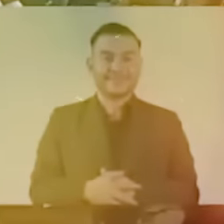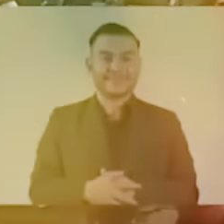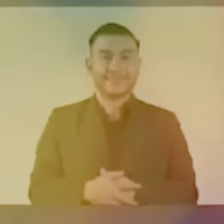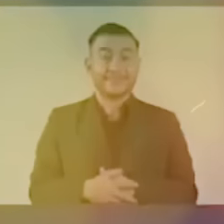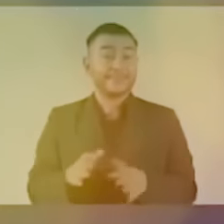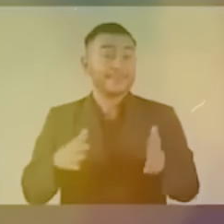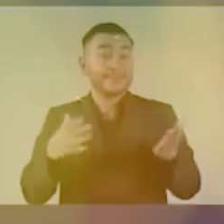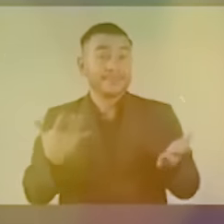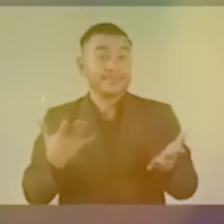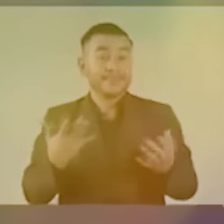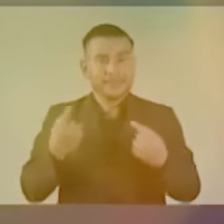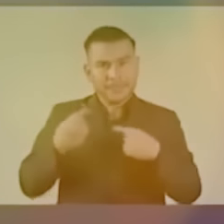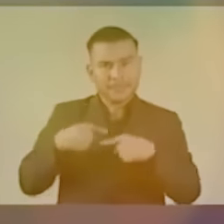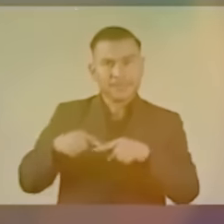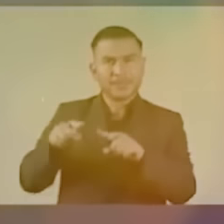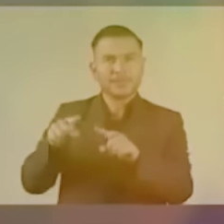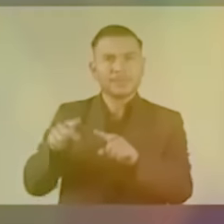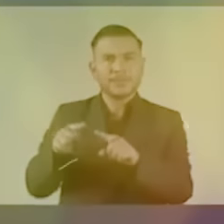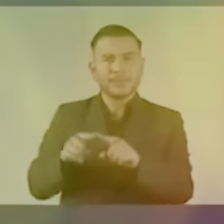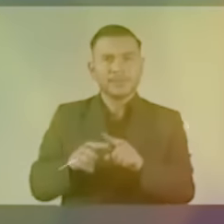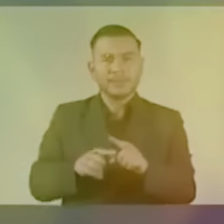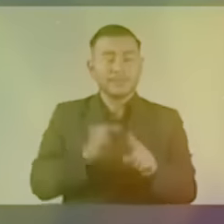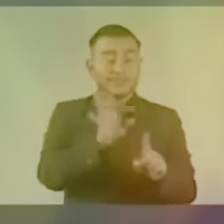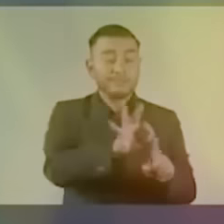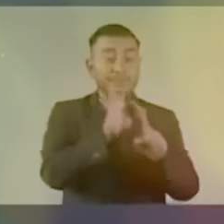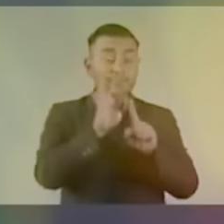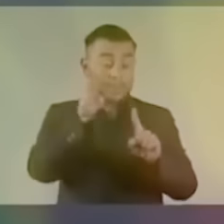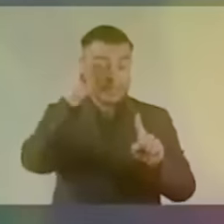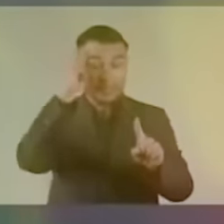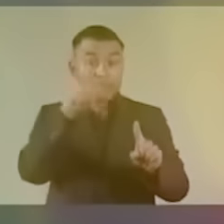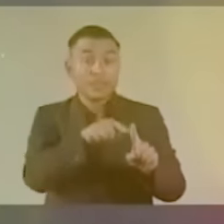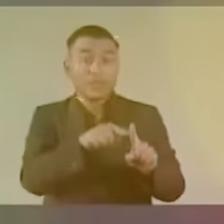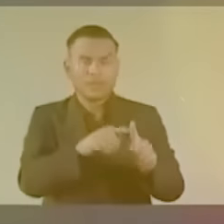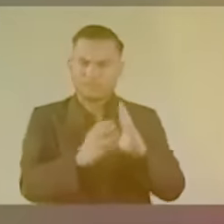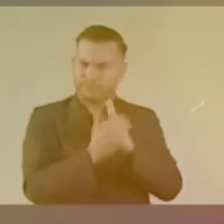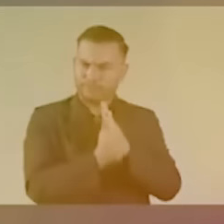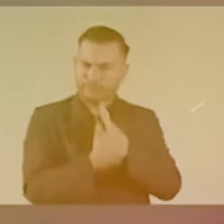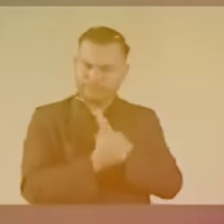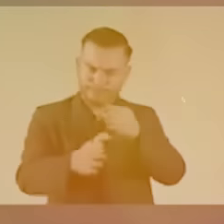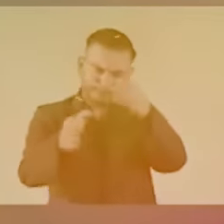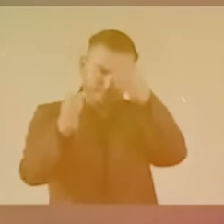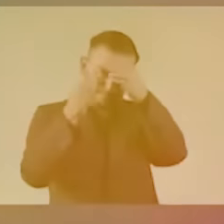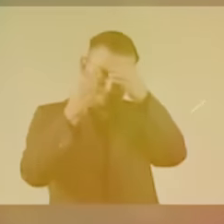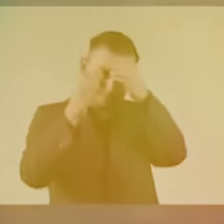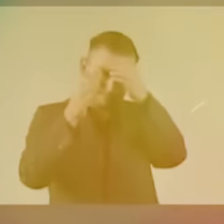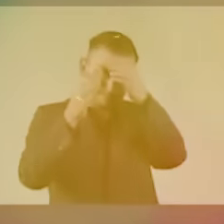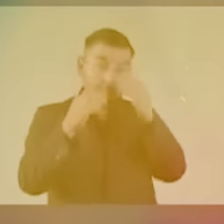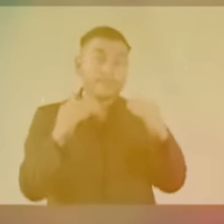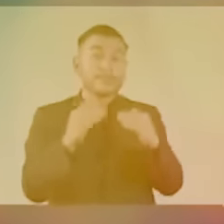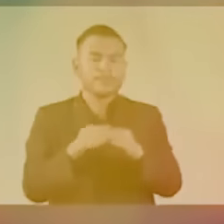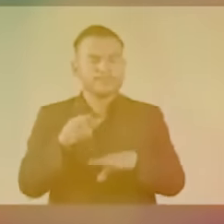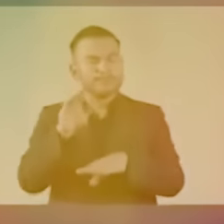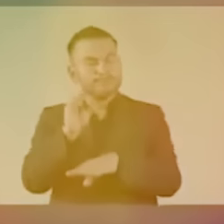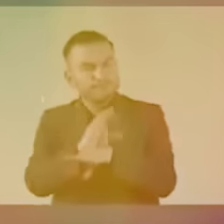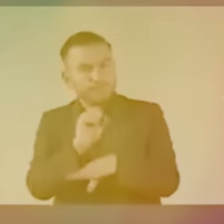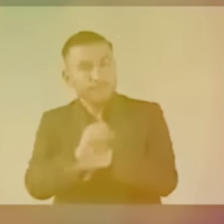Pero no han sido seleccionados por su género, han sido seleccionados por su currículum y por sus capacidades. Y les he indicado que